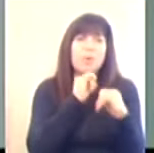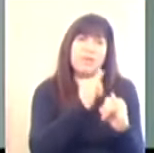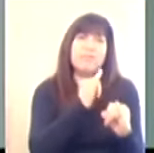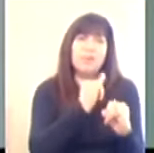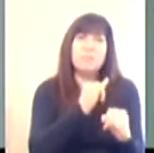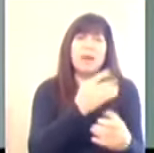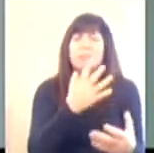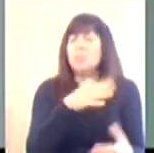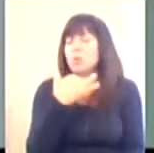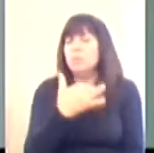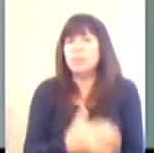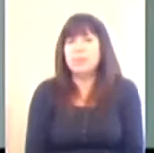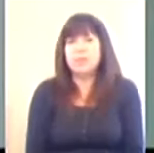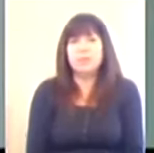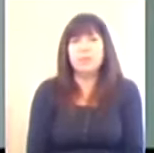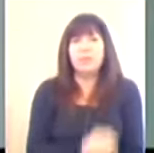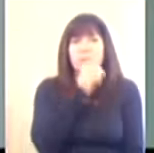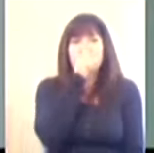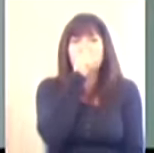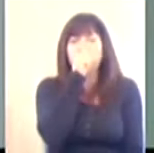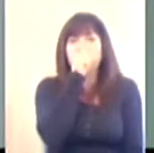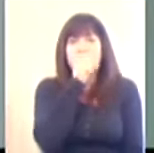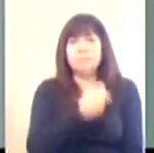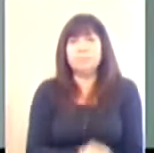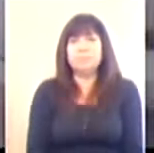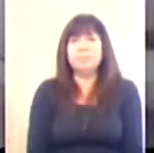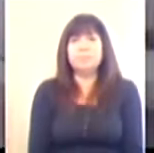clave. Así que eso nomás quería sumar.